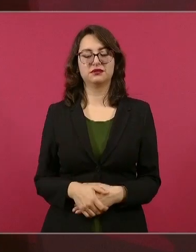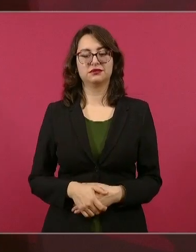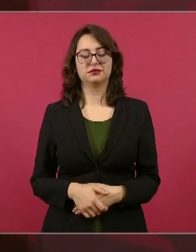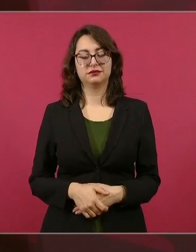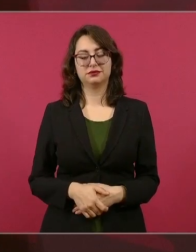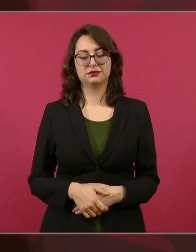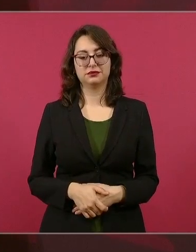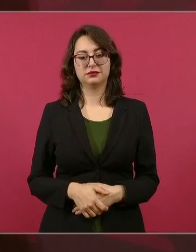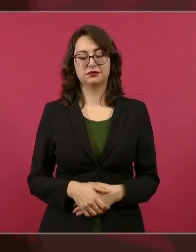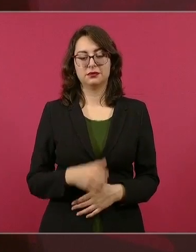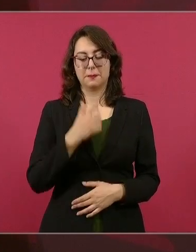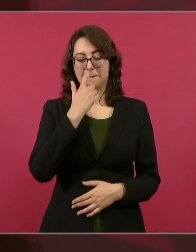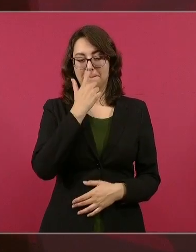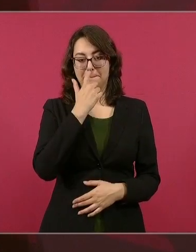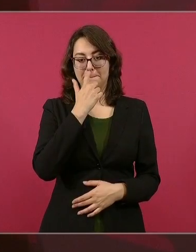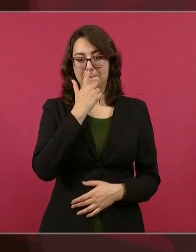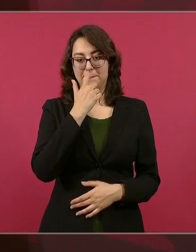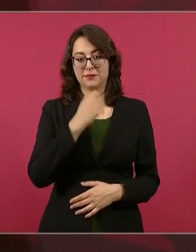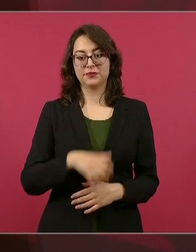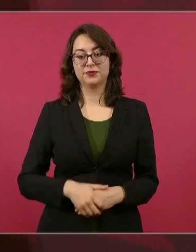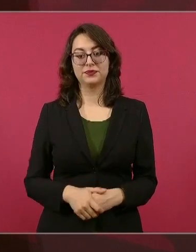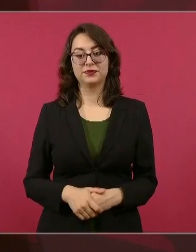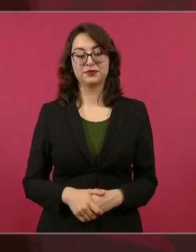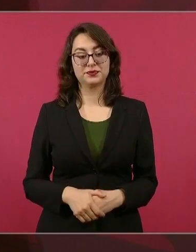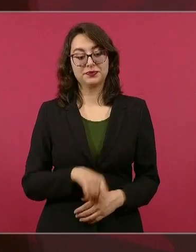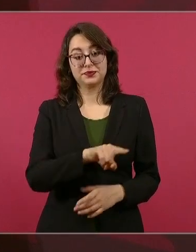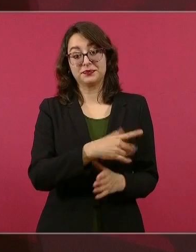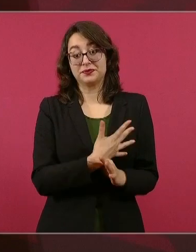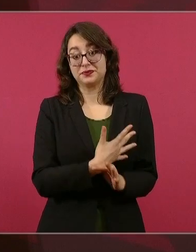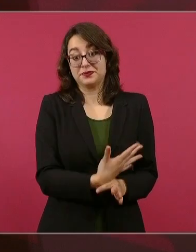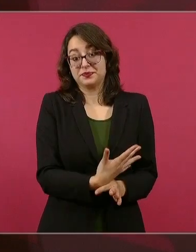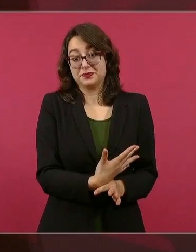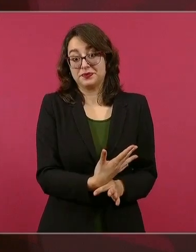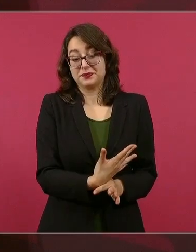Entonces, este es el pensamiento.